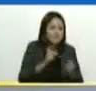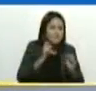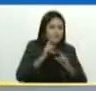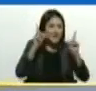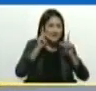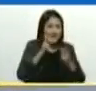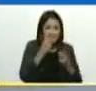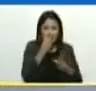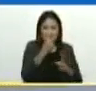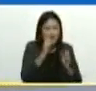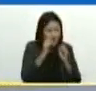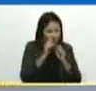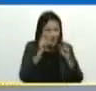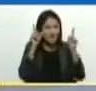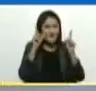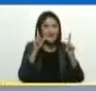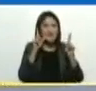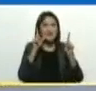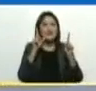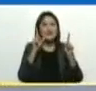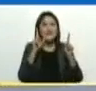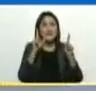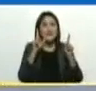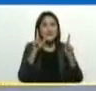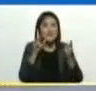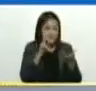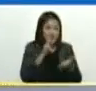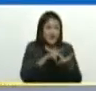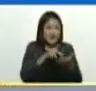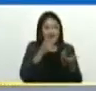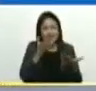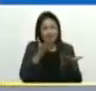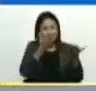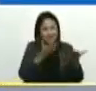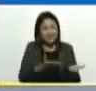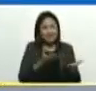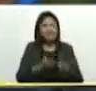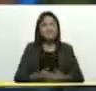Fidel y llegó hasta La Habana.